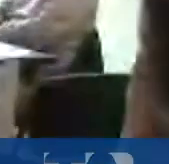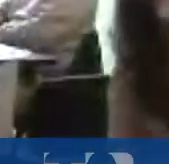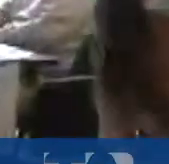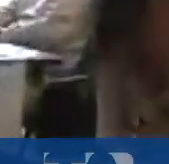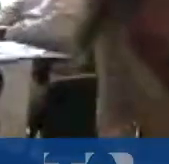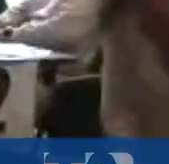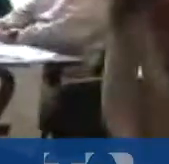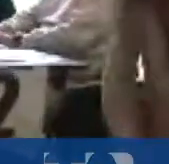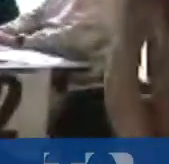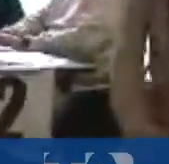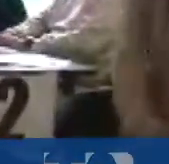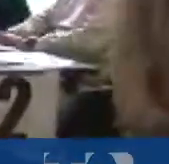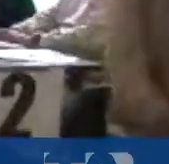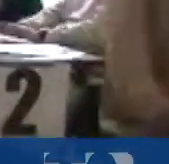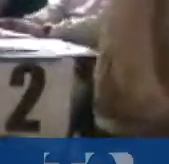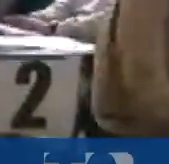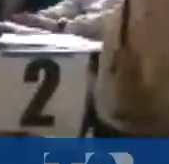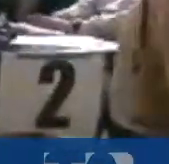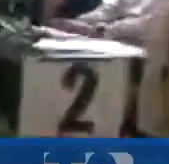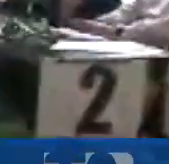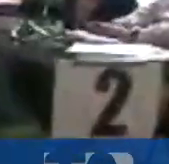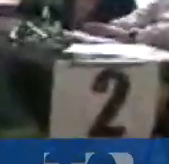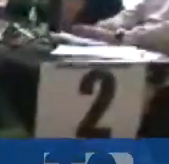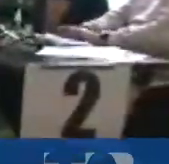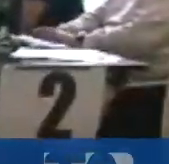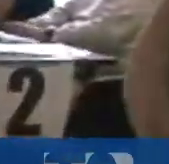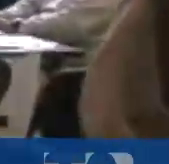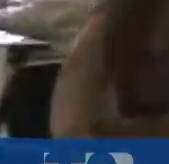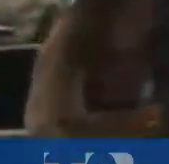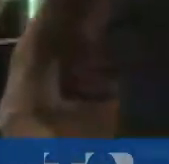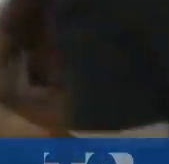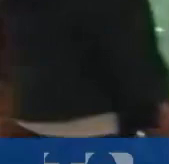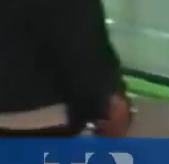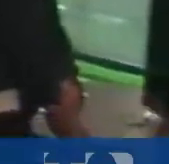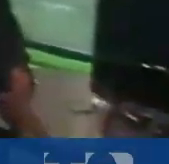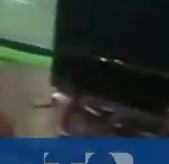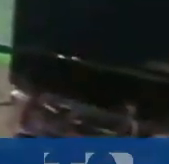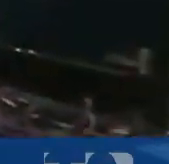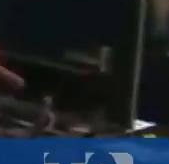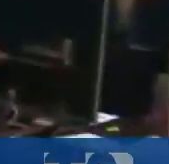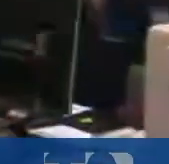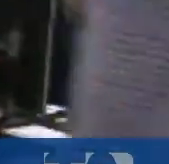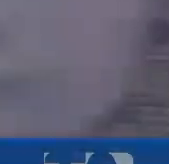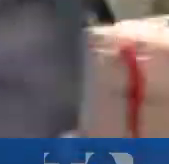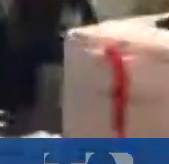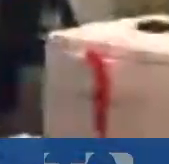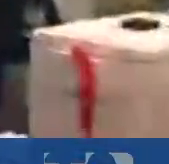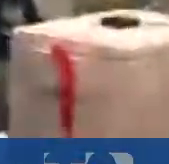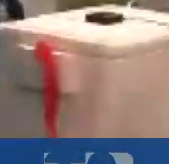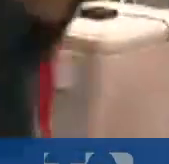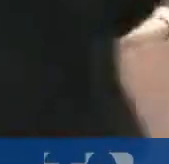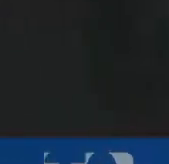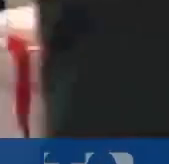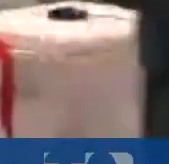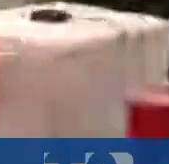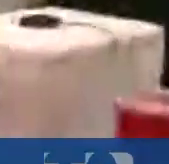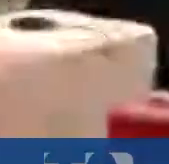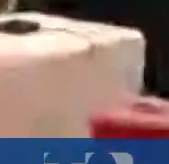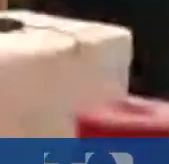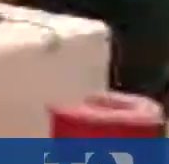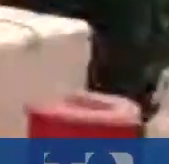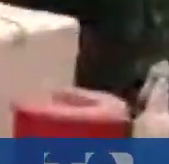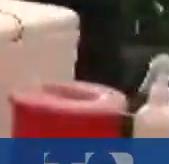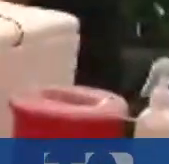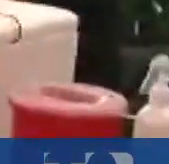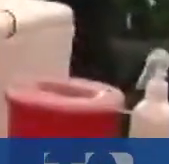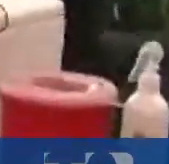de vacunación hemos visto que hay varios niños que acuden con sus padres de familia. Así es, hemos tenido muy buena acogida. Como usted puede ver, es un proceso ágil